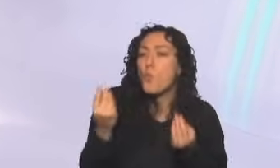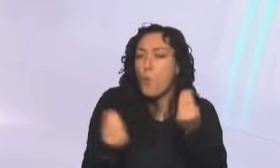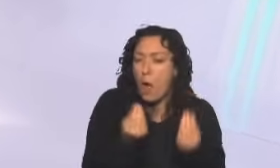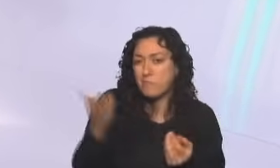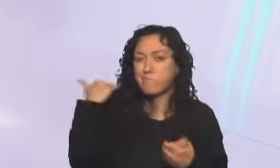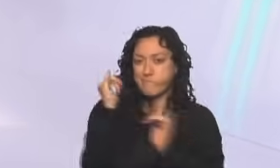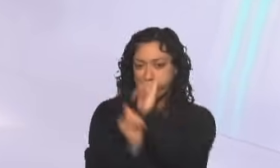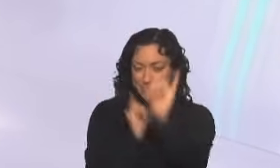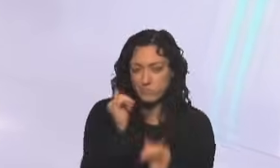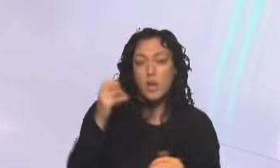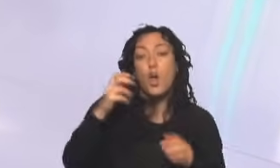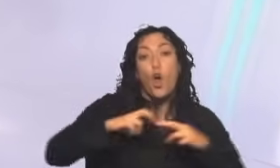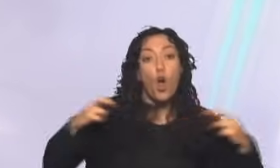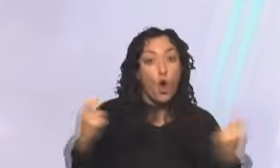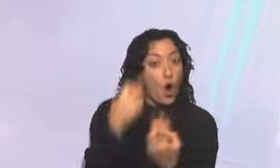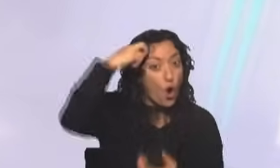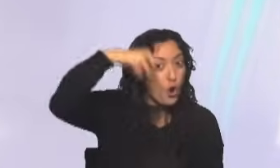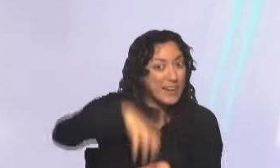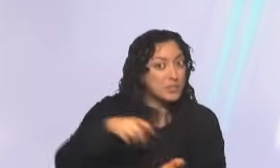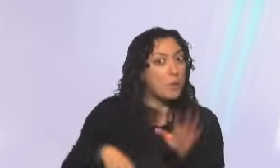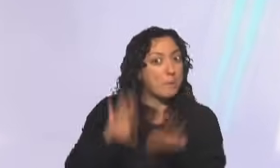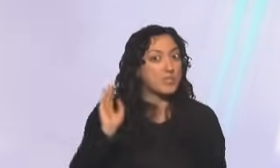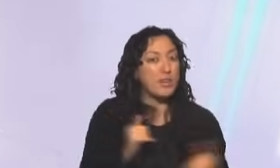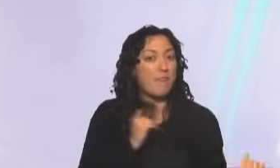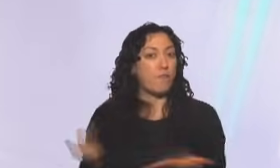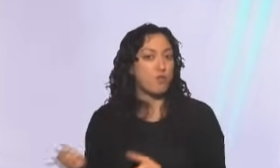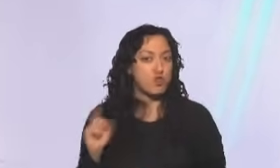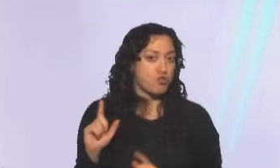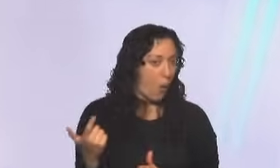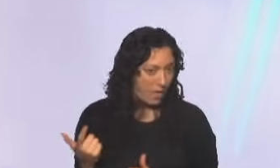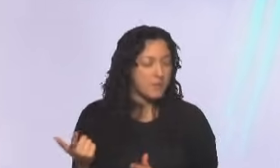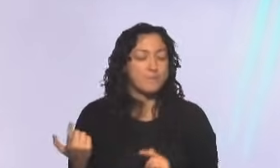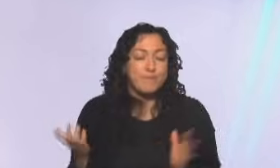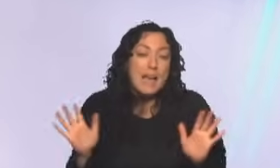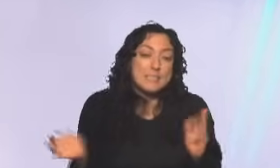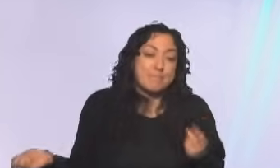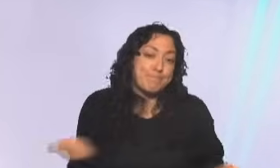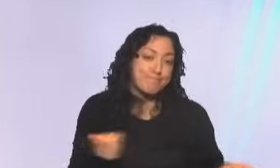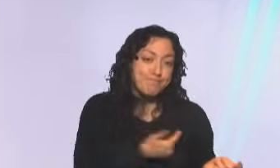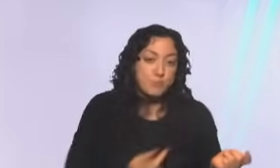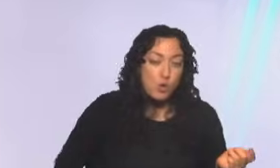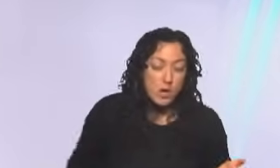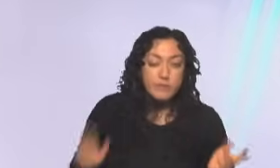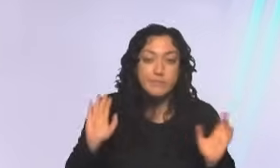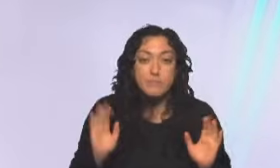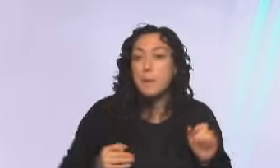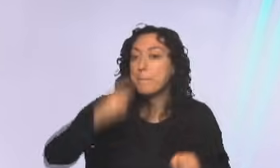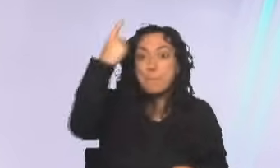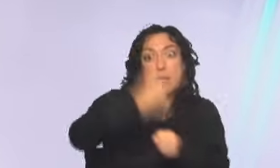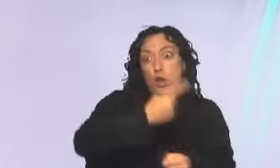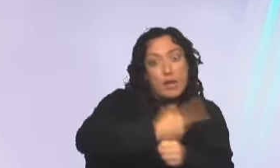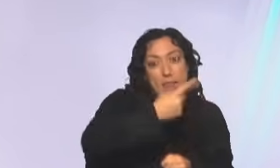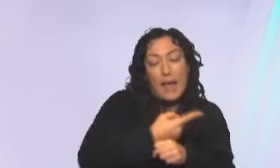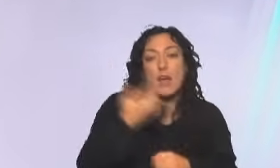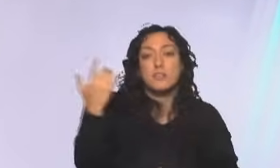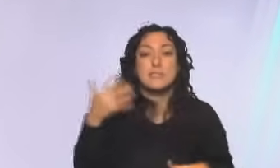por ejemplo, del Congreso, no tiene mayoría, así deberá gobernar, pero seguramente la prioridad más urgente será la situación